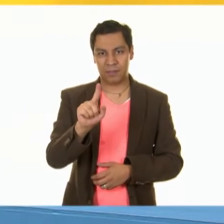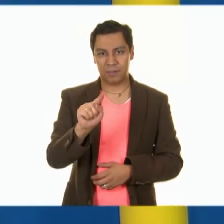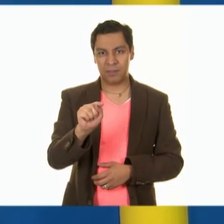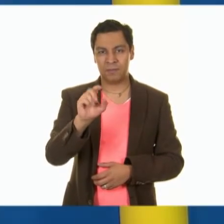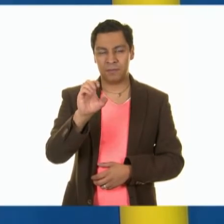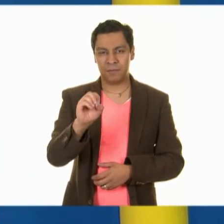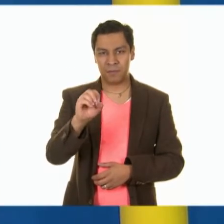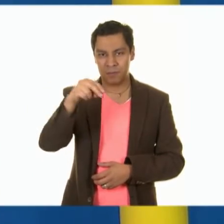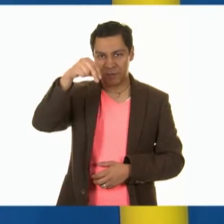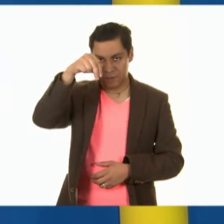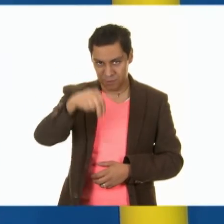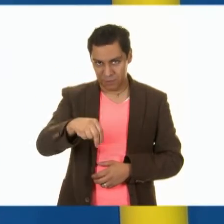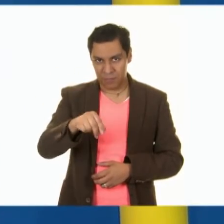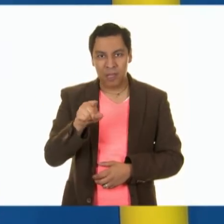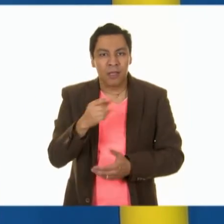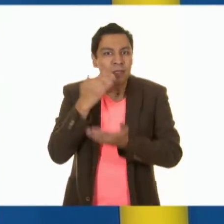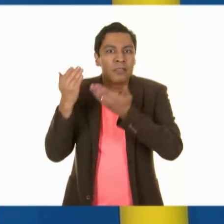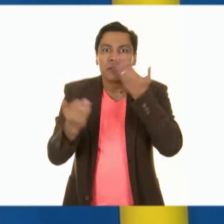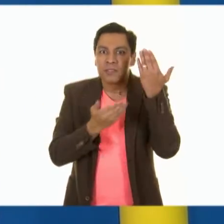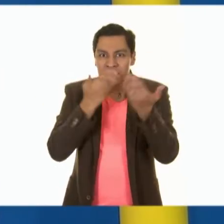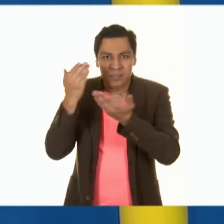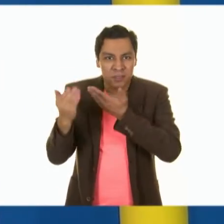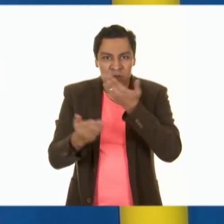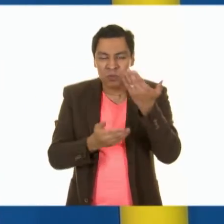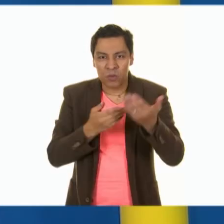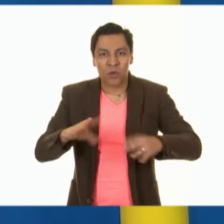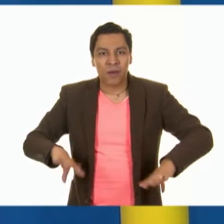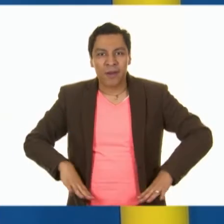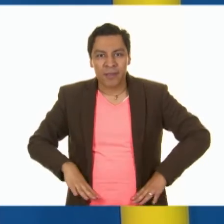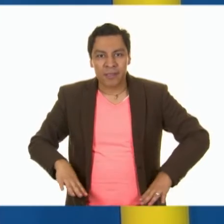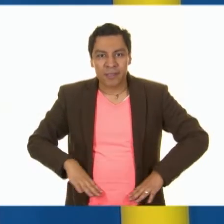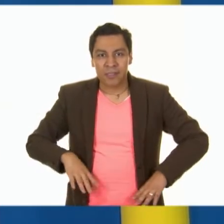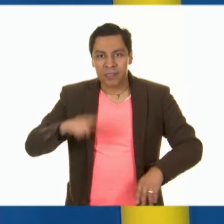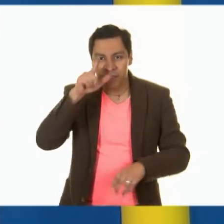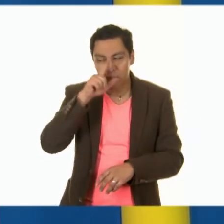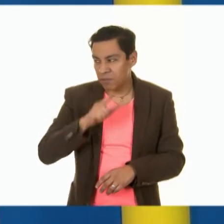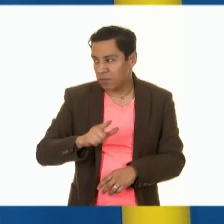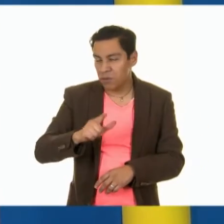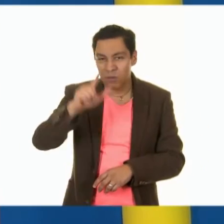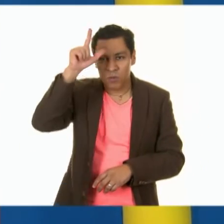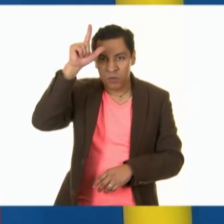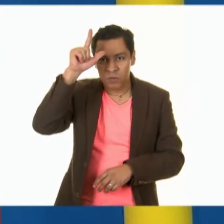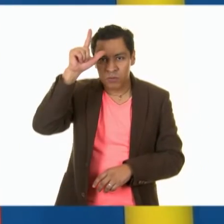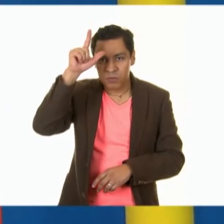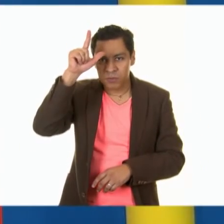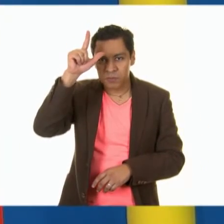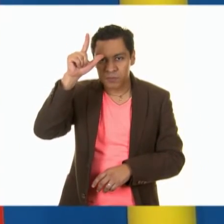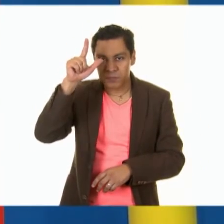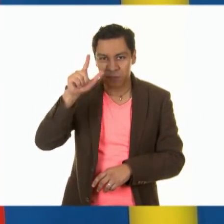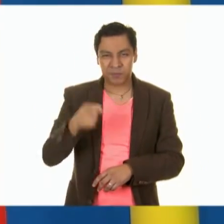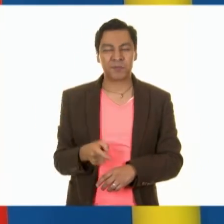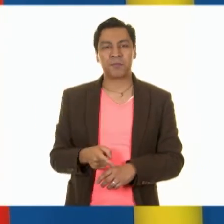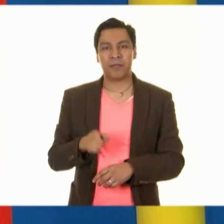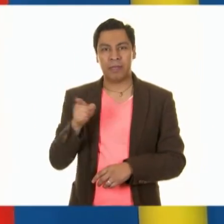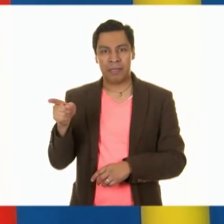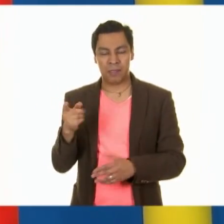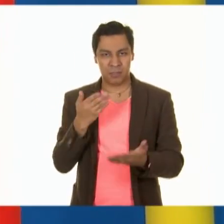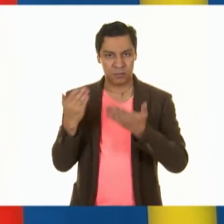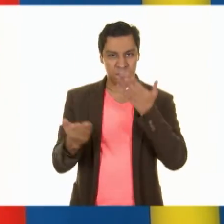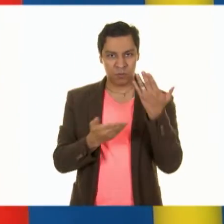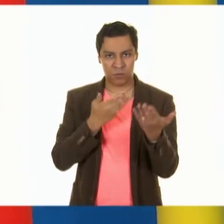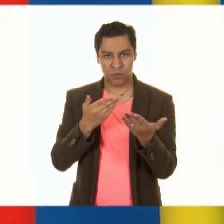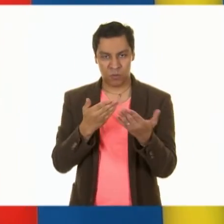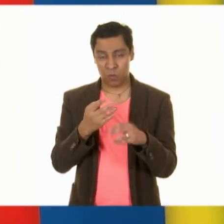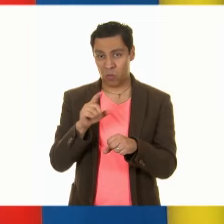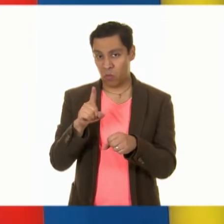luz. Y precisamente para ejemplificar la relación entre los colores de la luz, el blanco y el negro, vamos a hacer